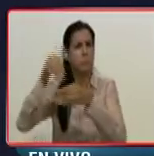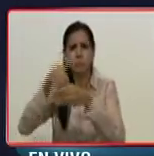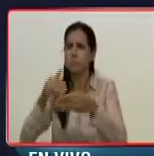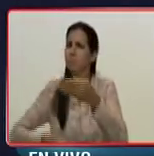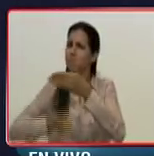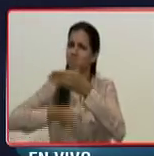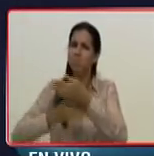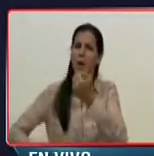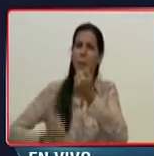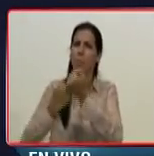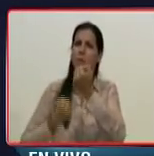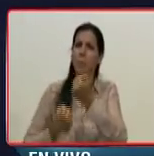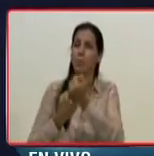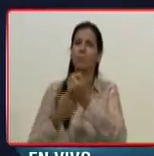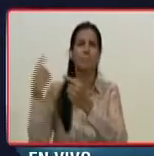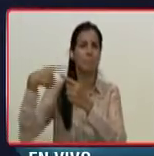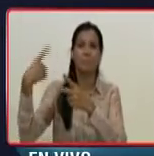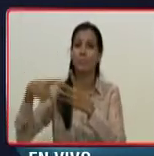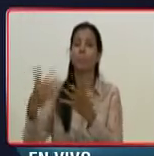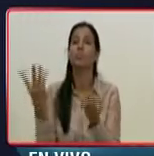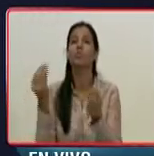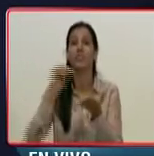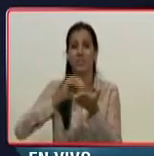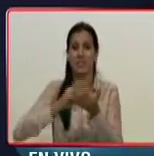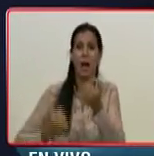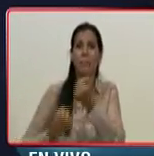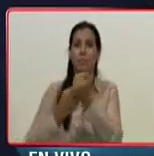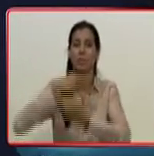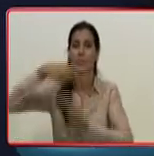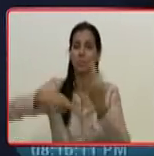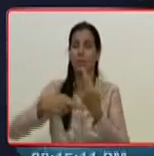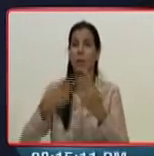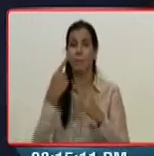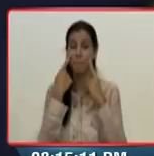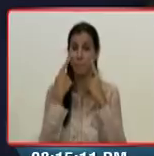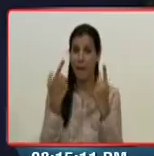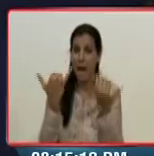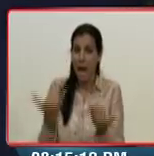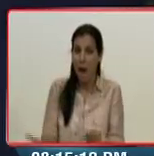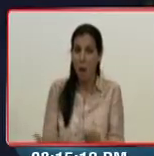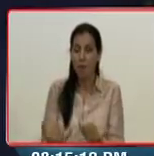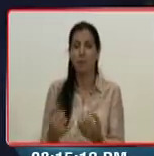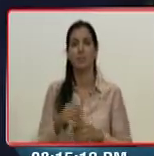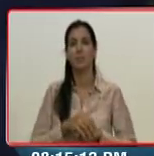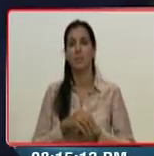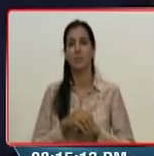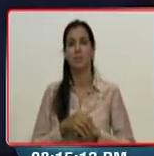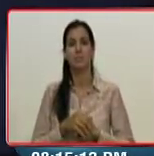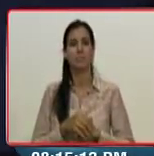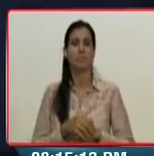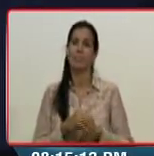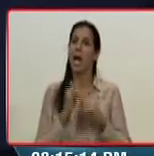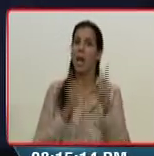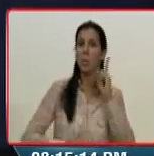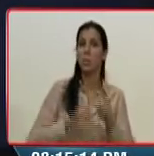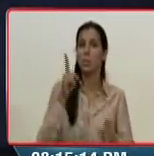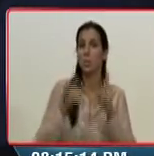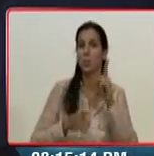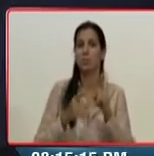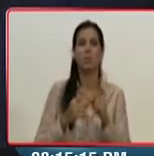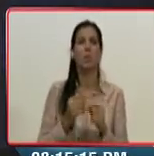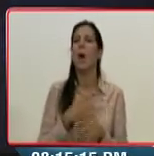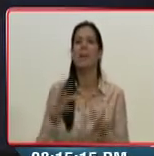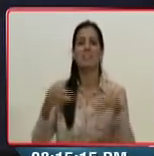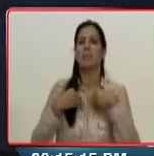revolución bolivariana en distintas instancias, y que ante la imposibilidad de ser derrotada por la vía electoral, vivimos ahora un nuevo intento